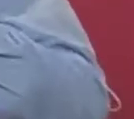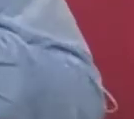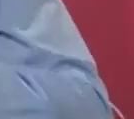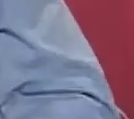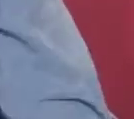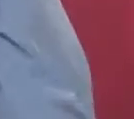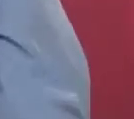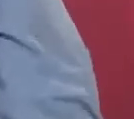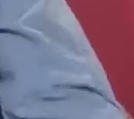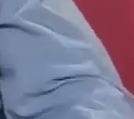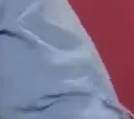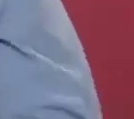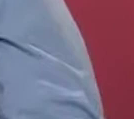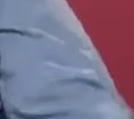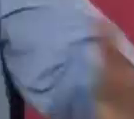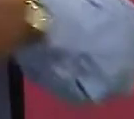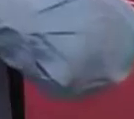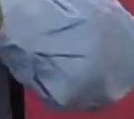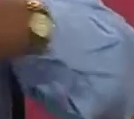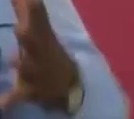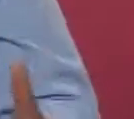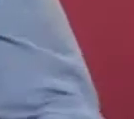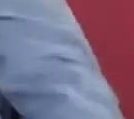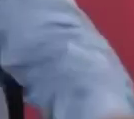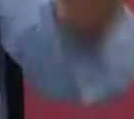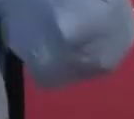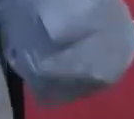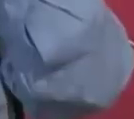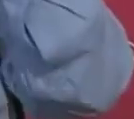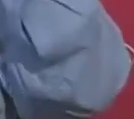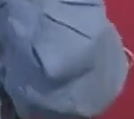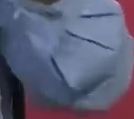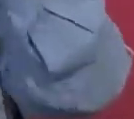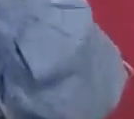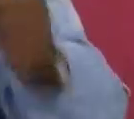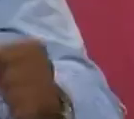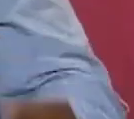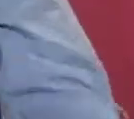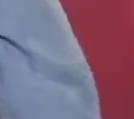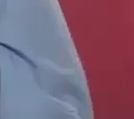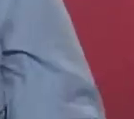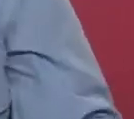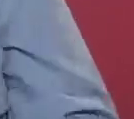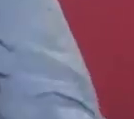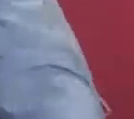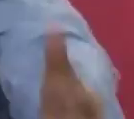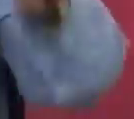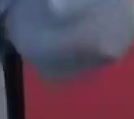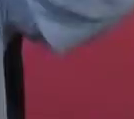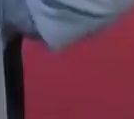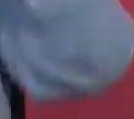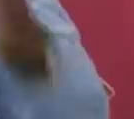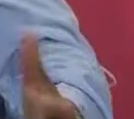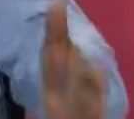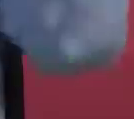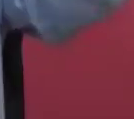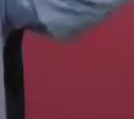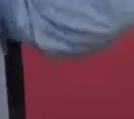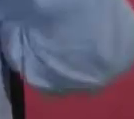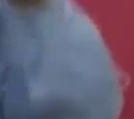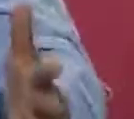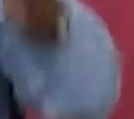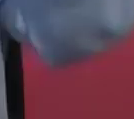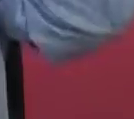No ser un evangélico ahí como una nube sin agua. No, hermano. Un evangélico lleno del poder de Dios. Que usted no tenga miedo cuando esté delante